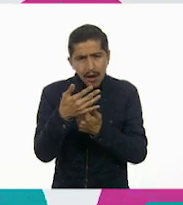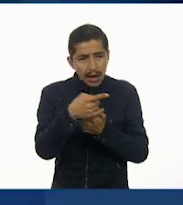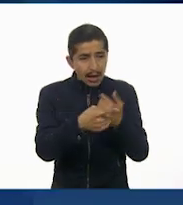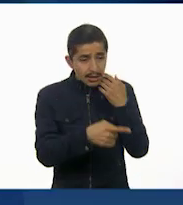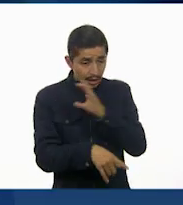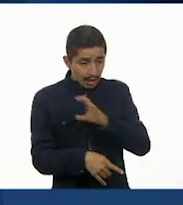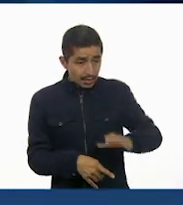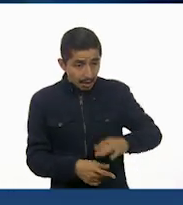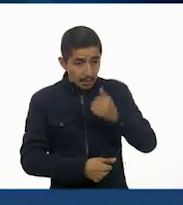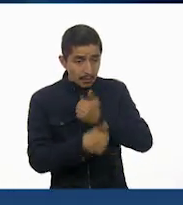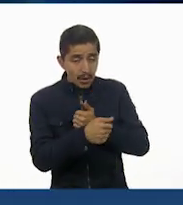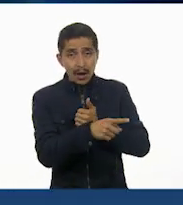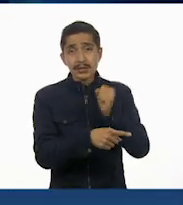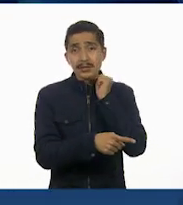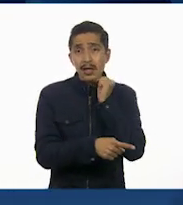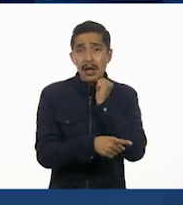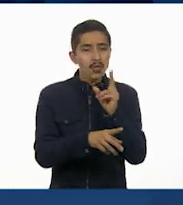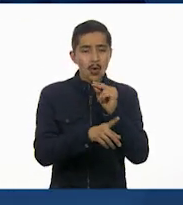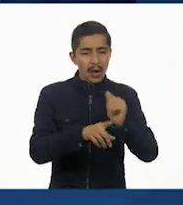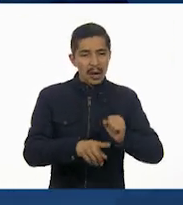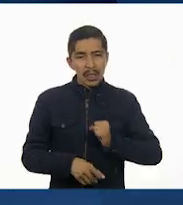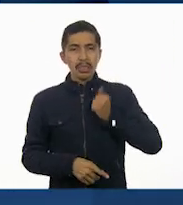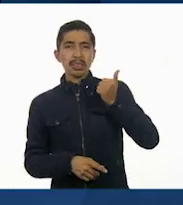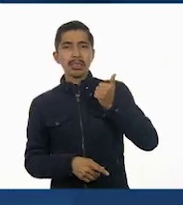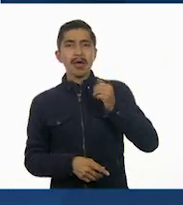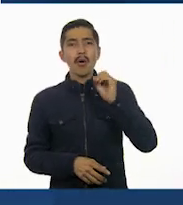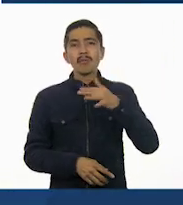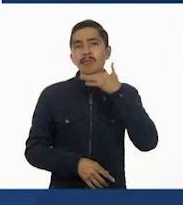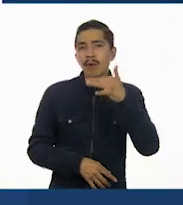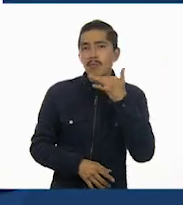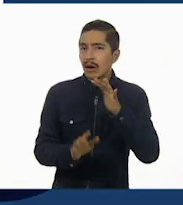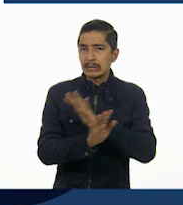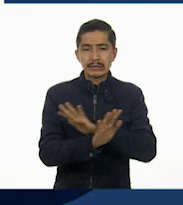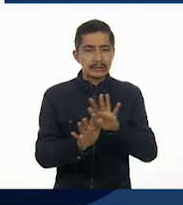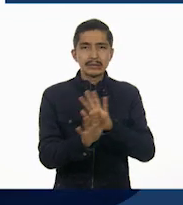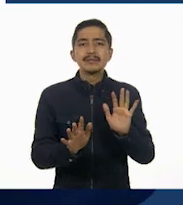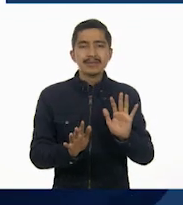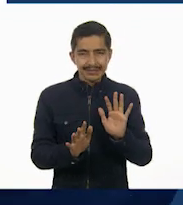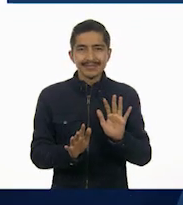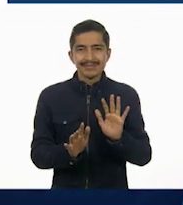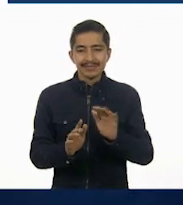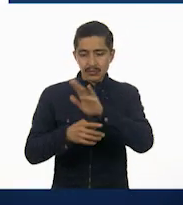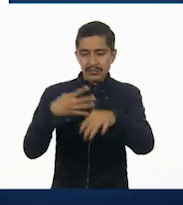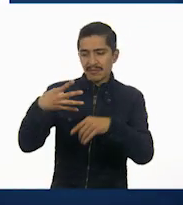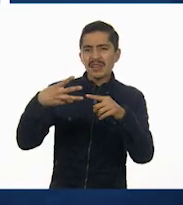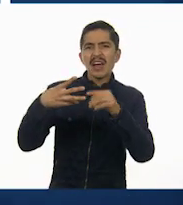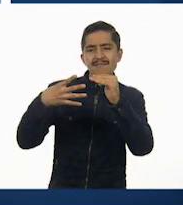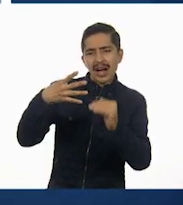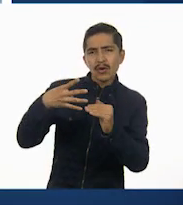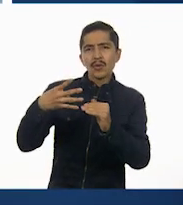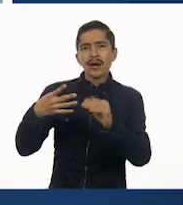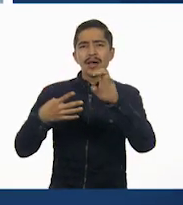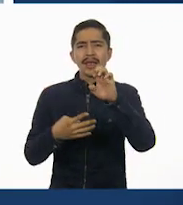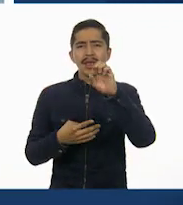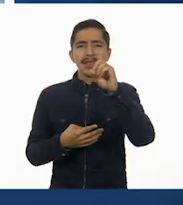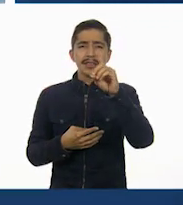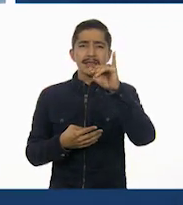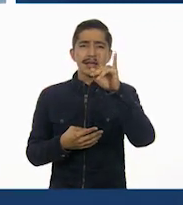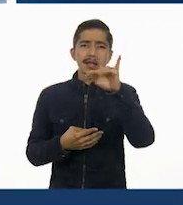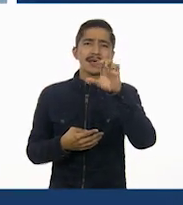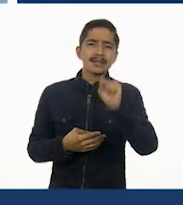de vigilar que no hubiera abusos de poder o corrupción. Debajo de los censores estaban los ediles, curules y los